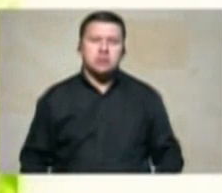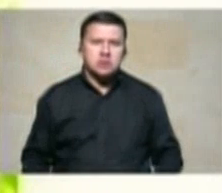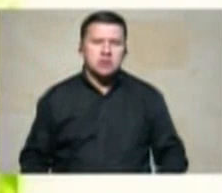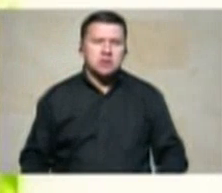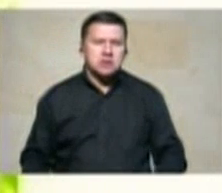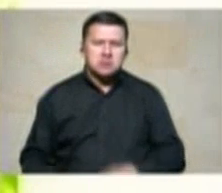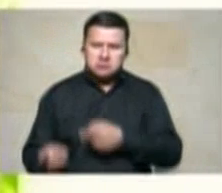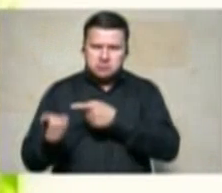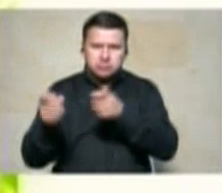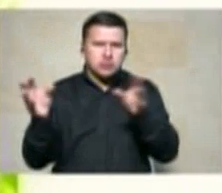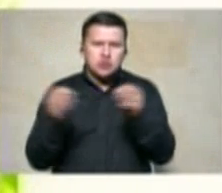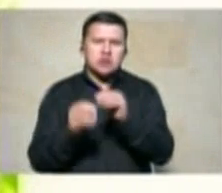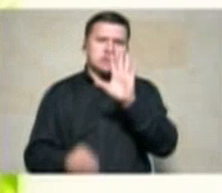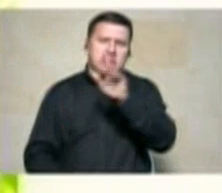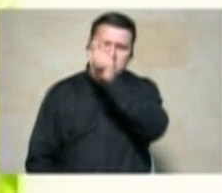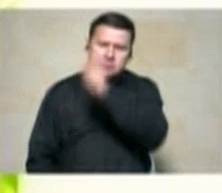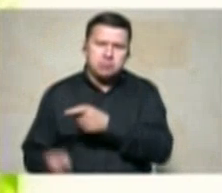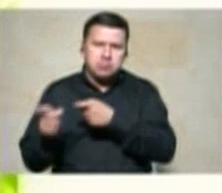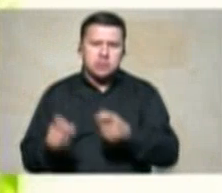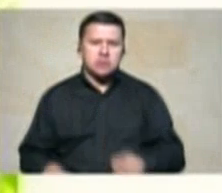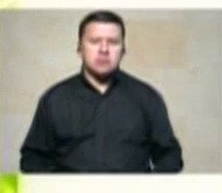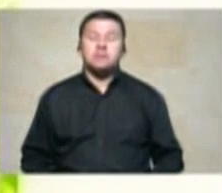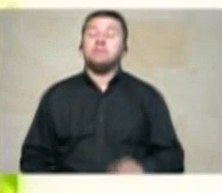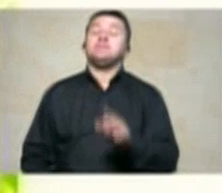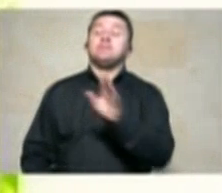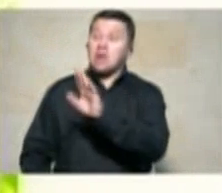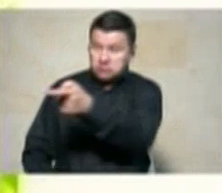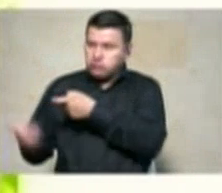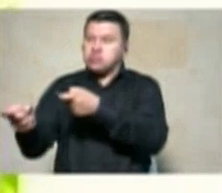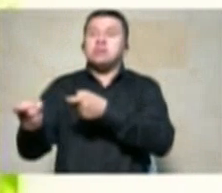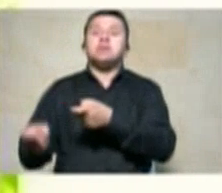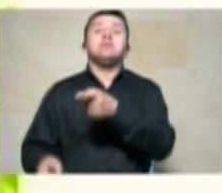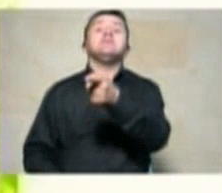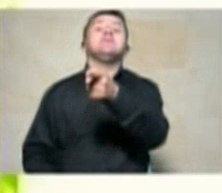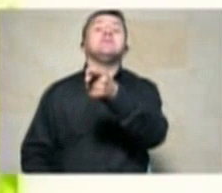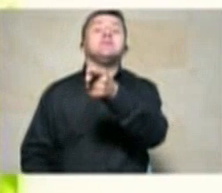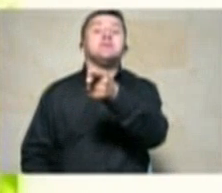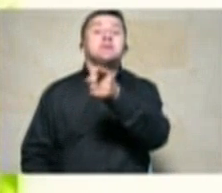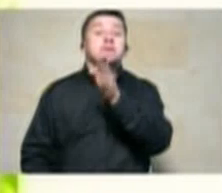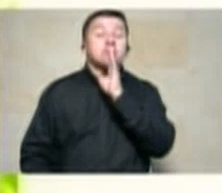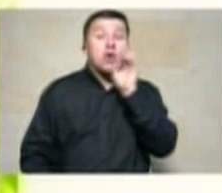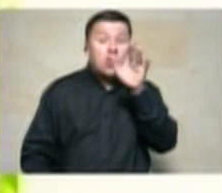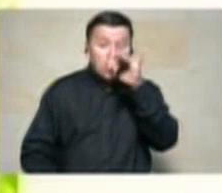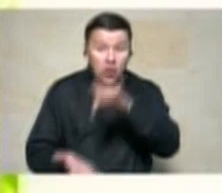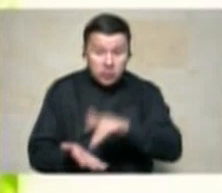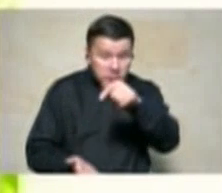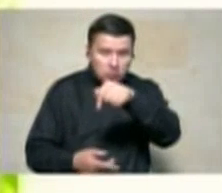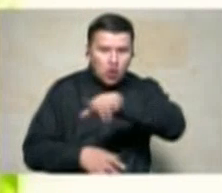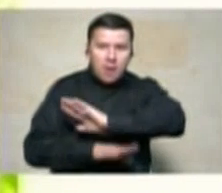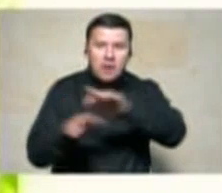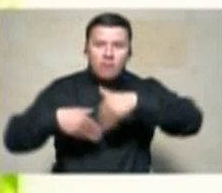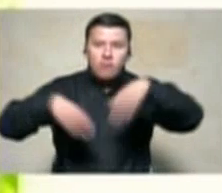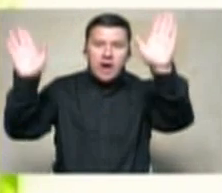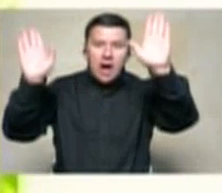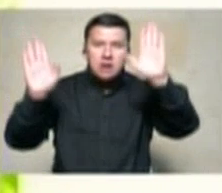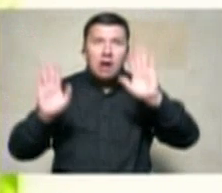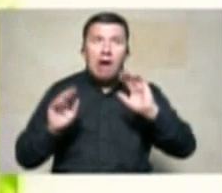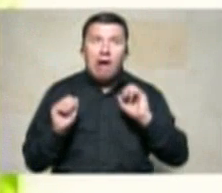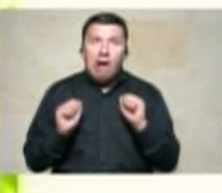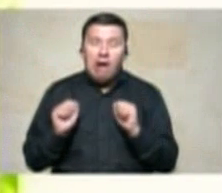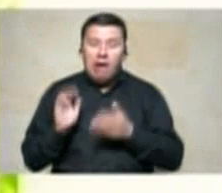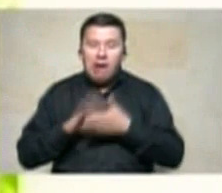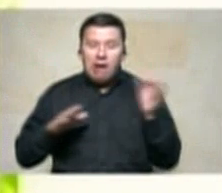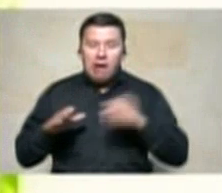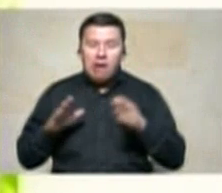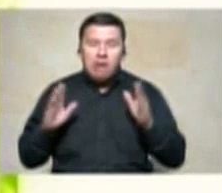llegado ahí, pero sí. Y a nosotros nos dieron, el que encontremos, lo matamos, no respondemos por nada.